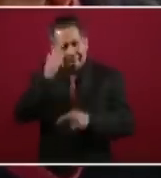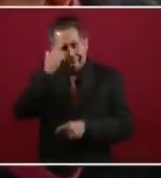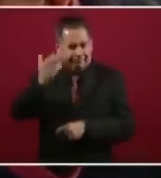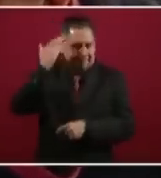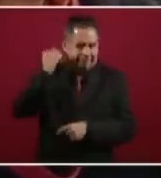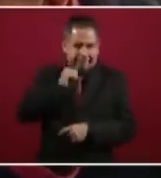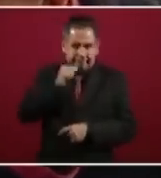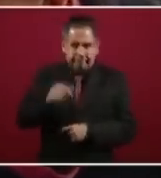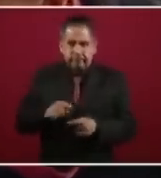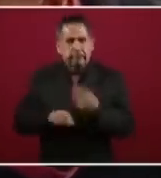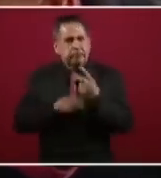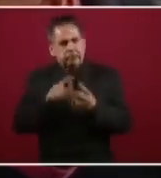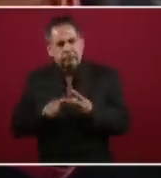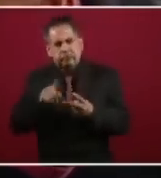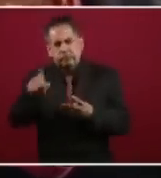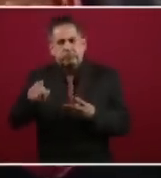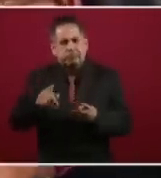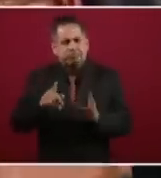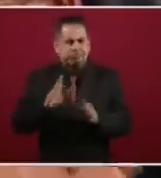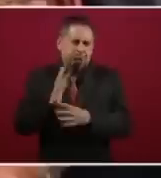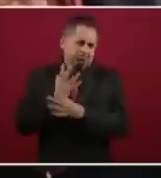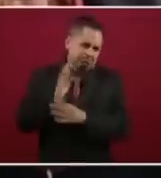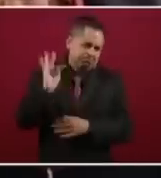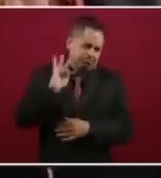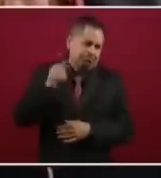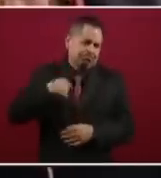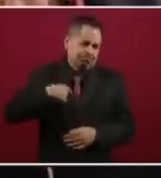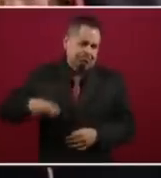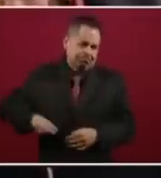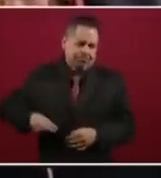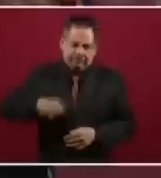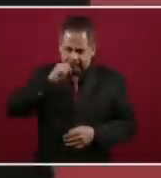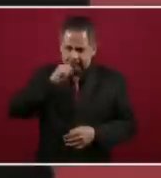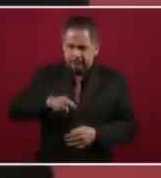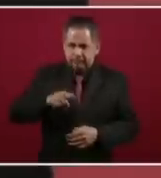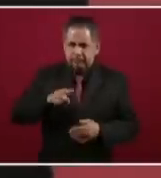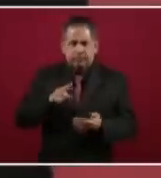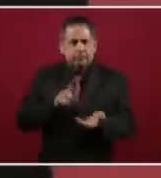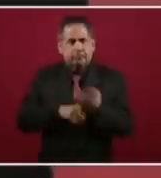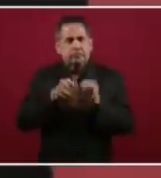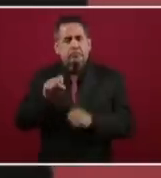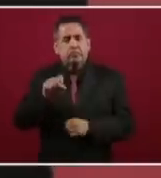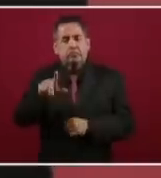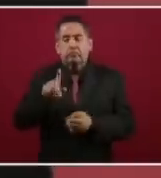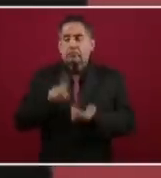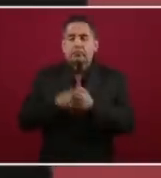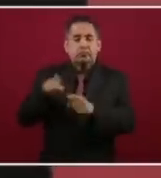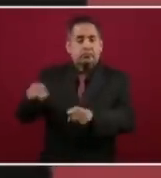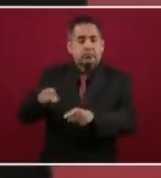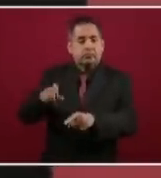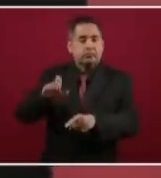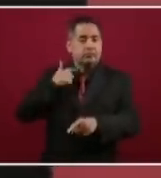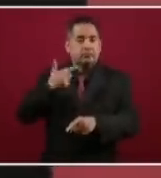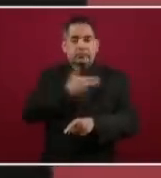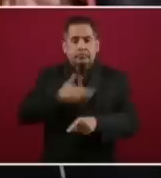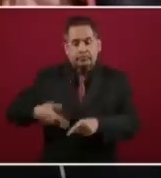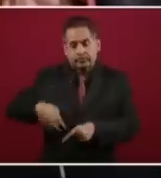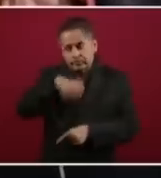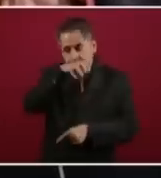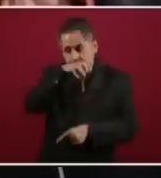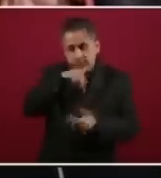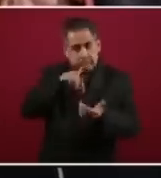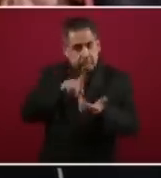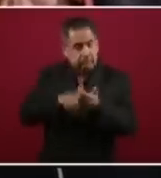lado, usted comparte el mea culpa a propósito de 68, que solamente Gustavo Díaz Ordaz es el responsable